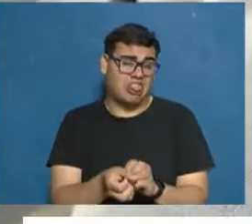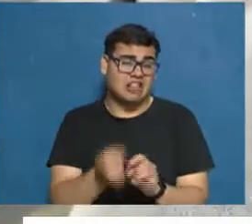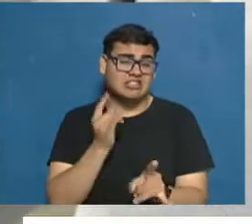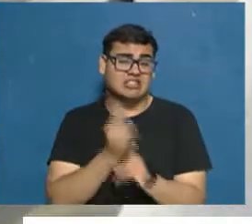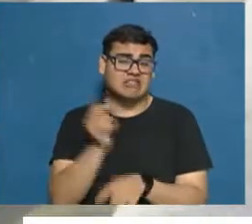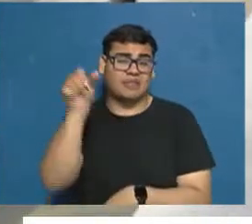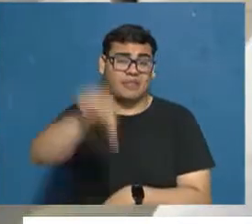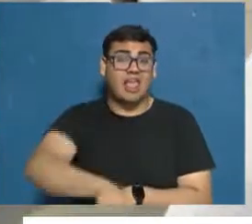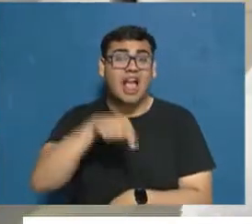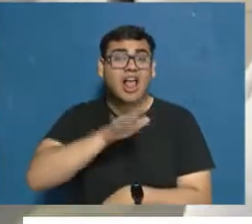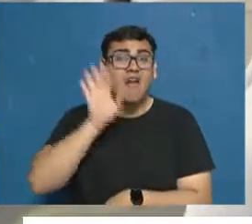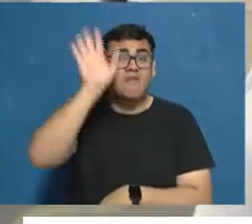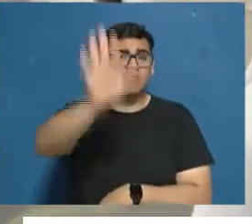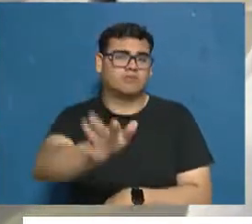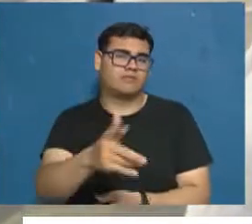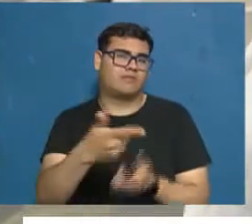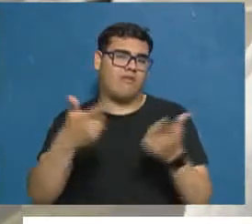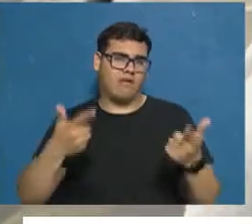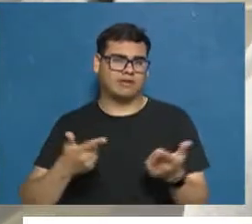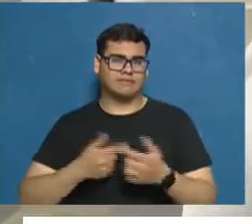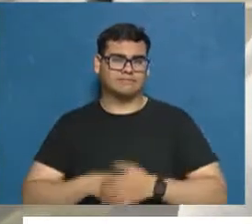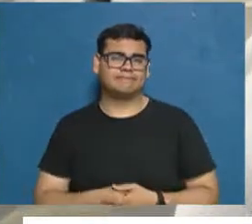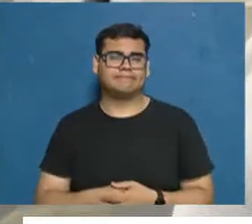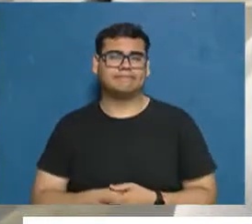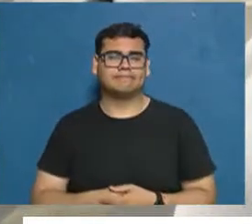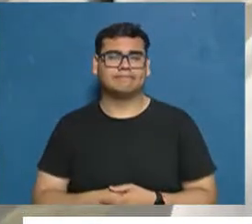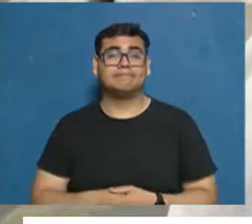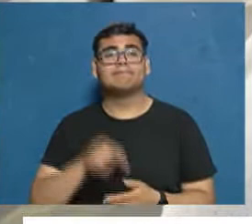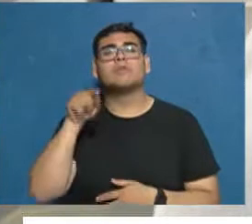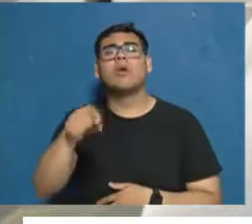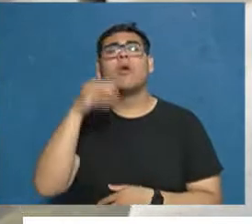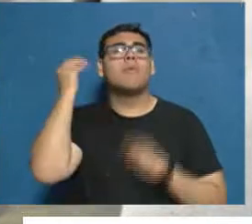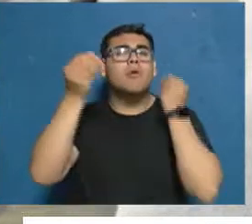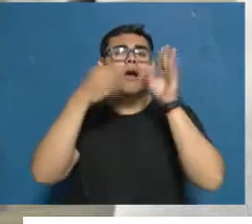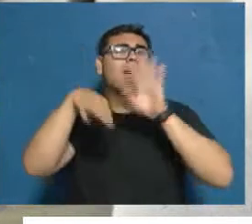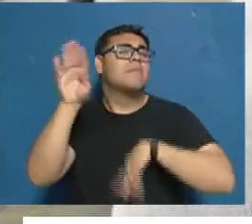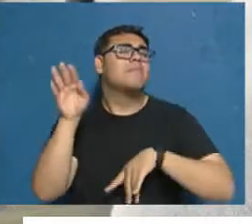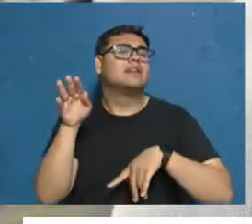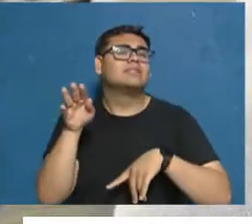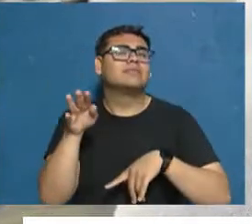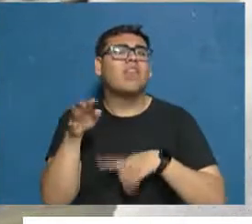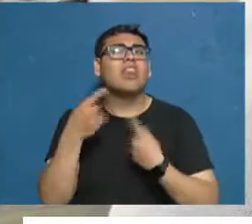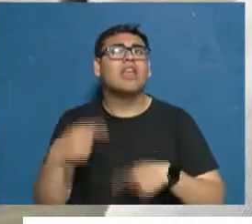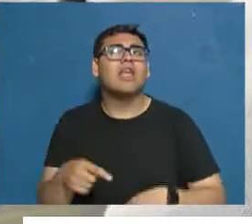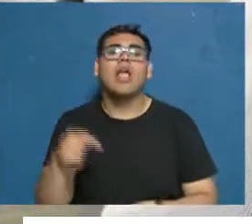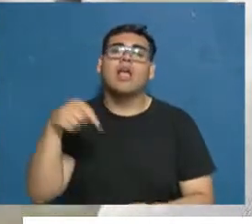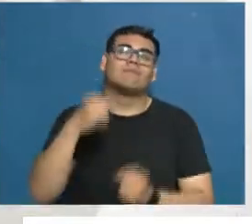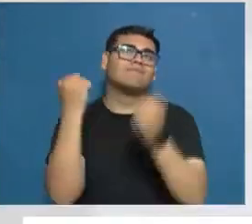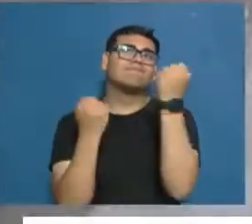un futuro para los chicos. ¿Qué pensás que es la principal preocupación de los argentinos hoy por hoy? La